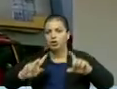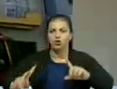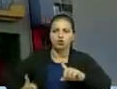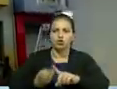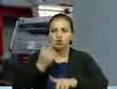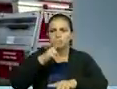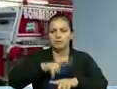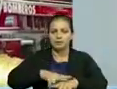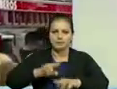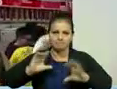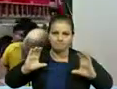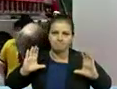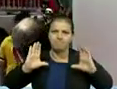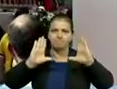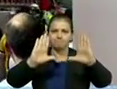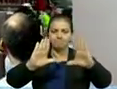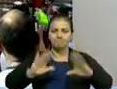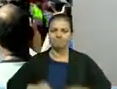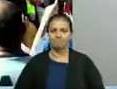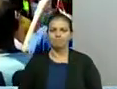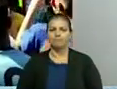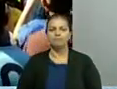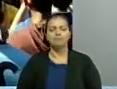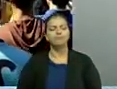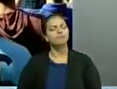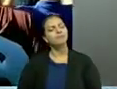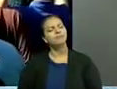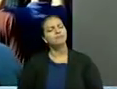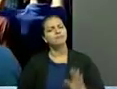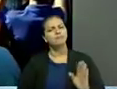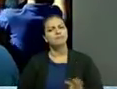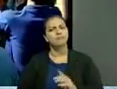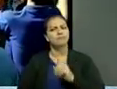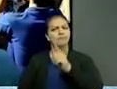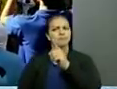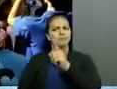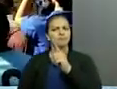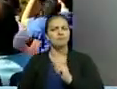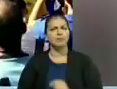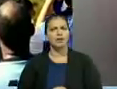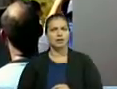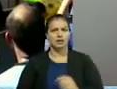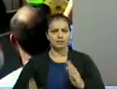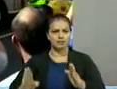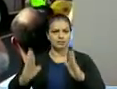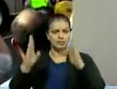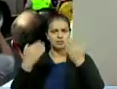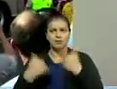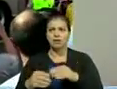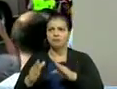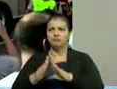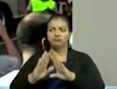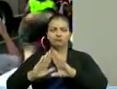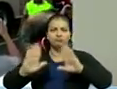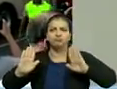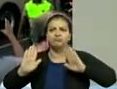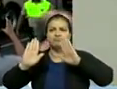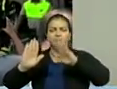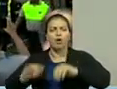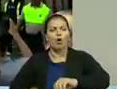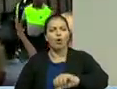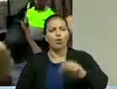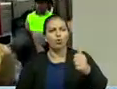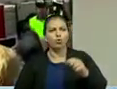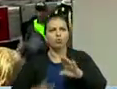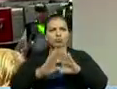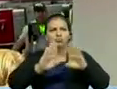con el siniestro. Vemos que no solo el local tiene los sellos de clausura, hay otra casa en la parte inferior que tiene sellos, ustedes también van a verificar